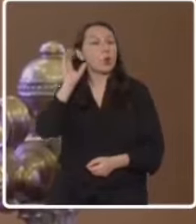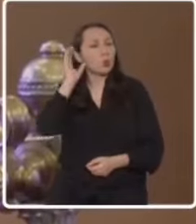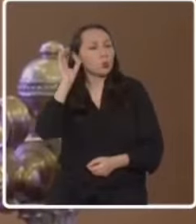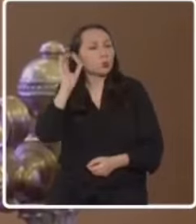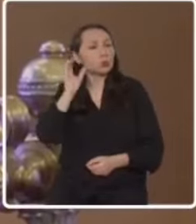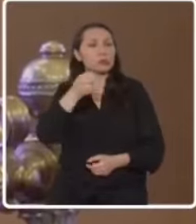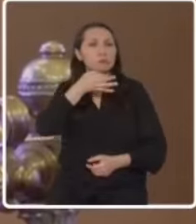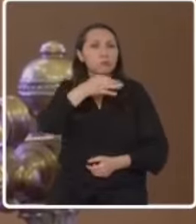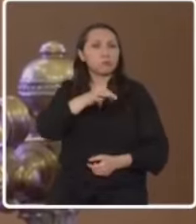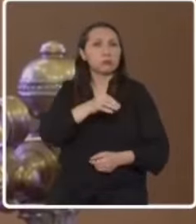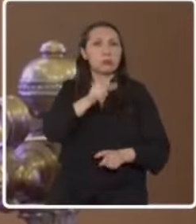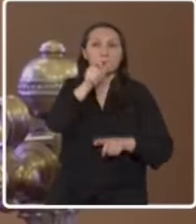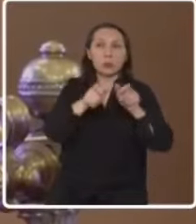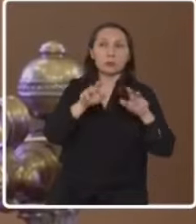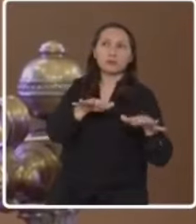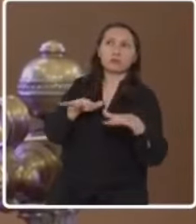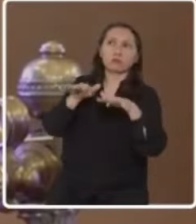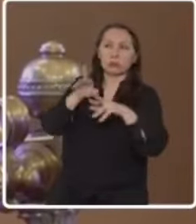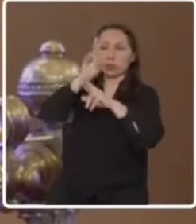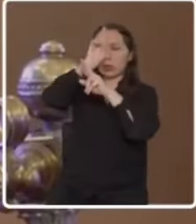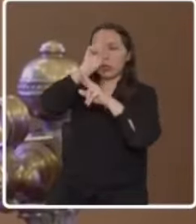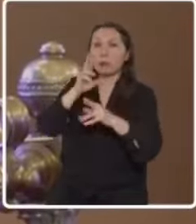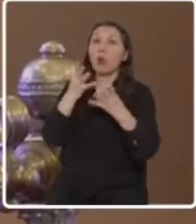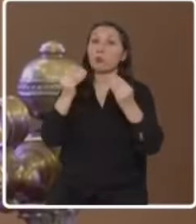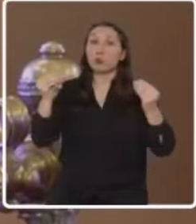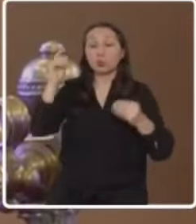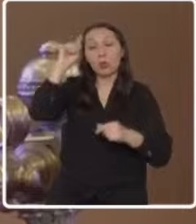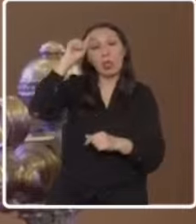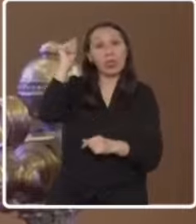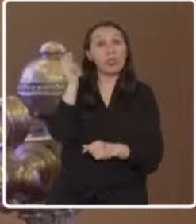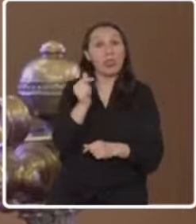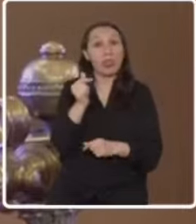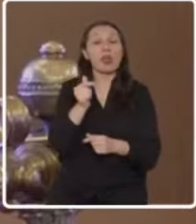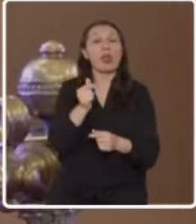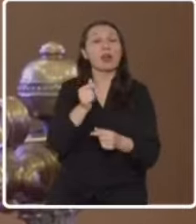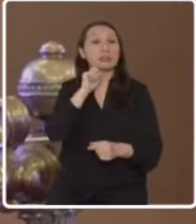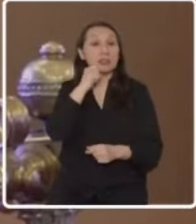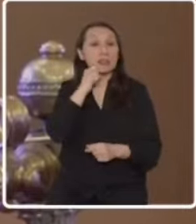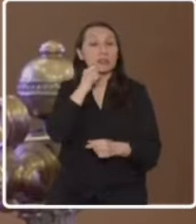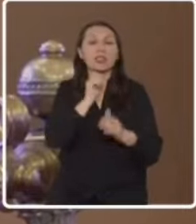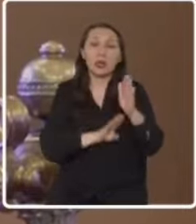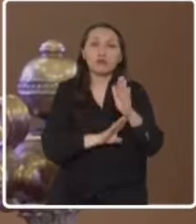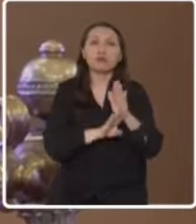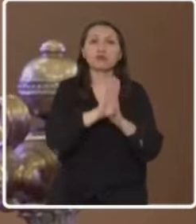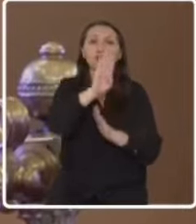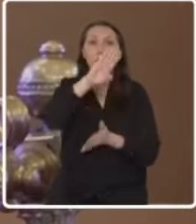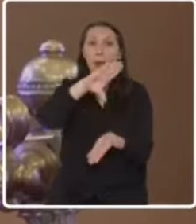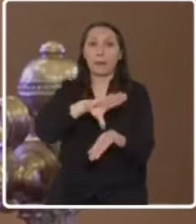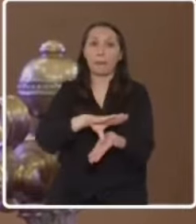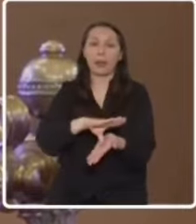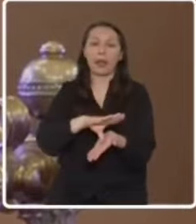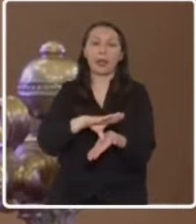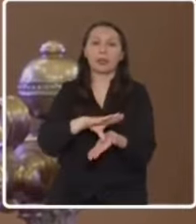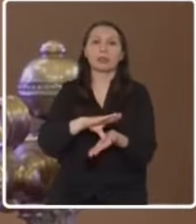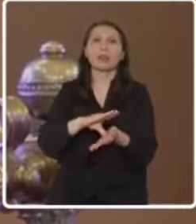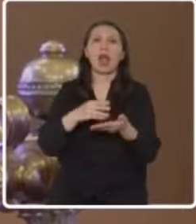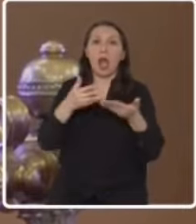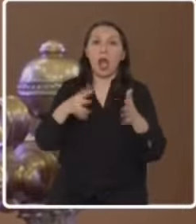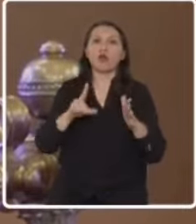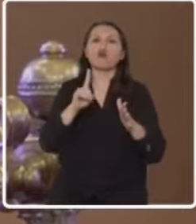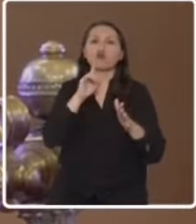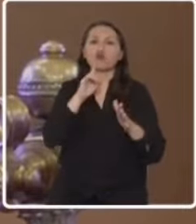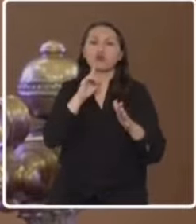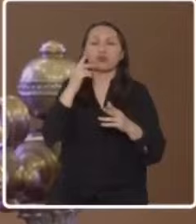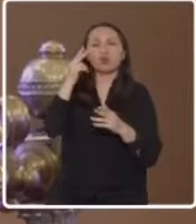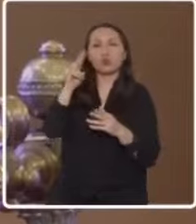escuchada y respetada, y muchas iniciativas que significaron progreso para el país llevan su